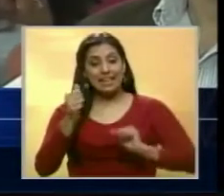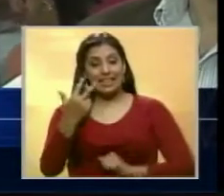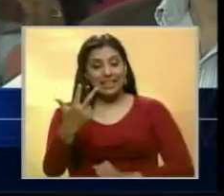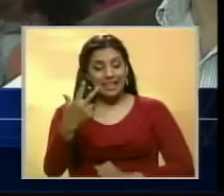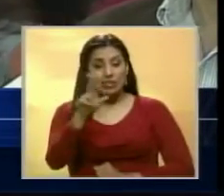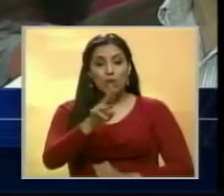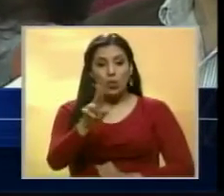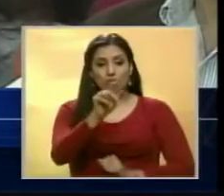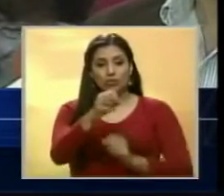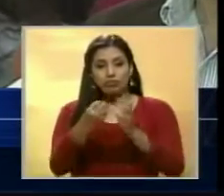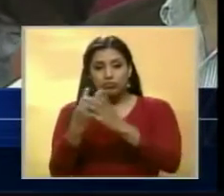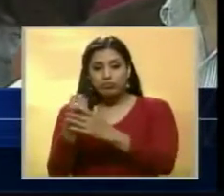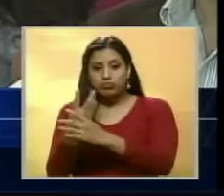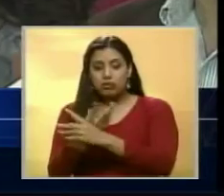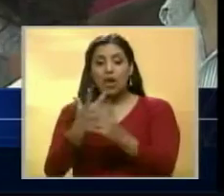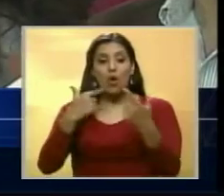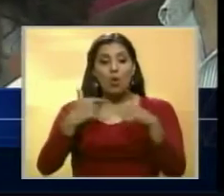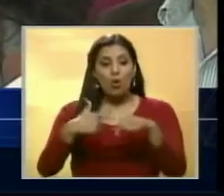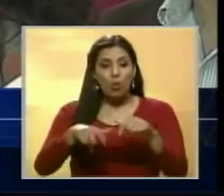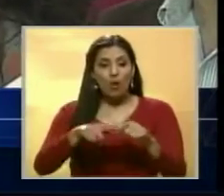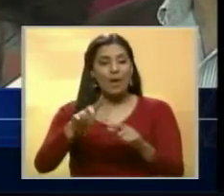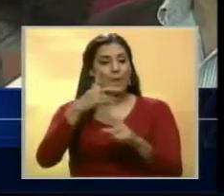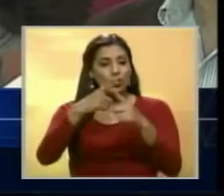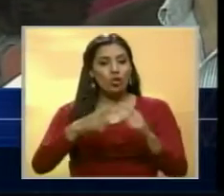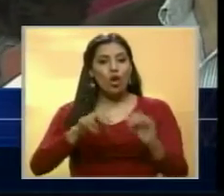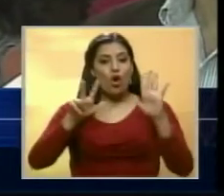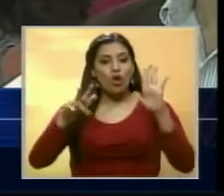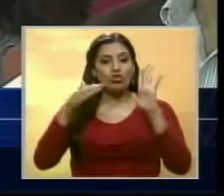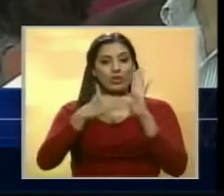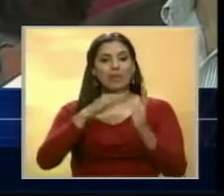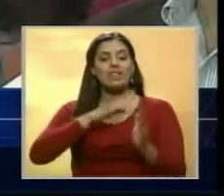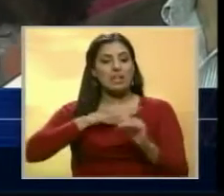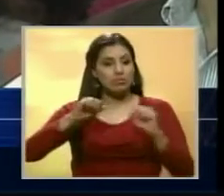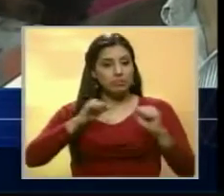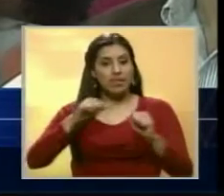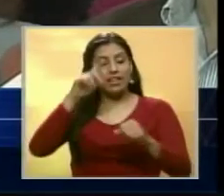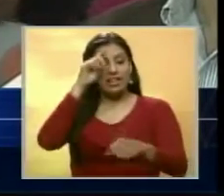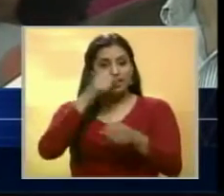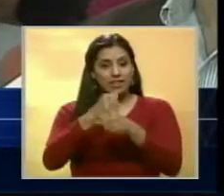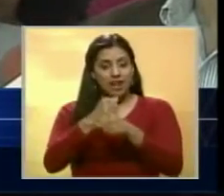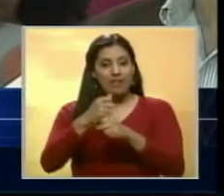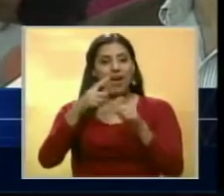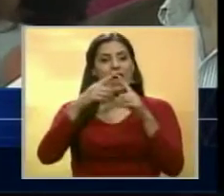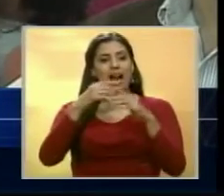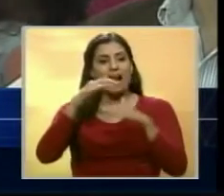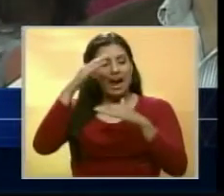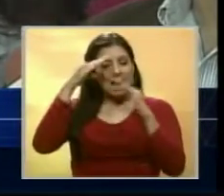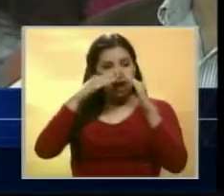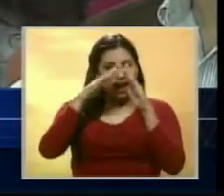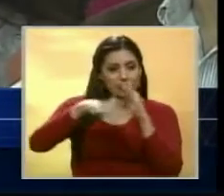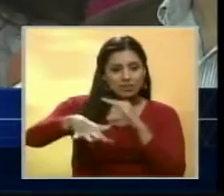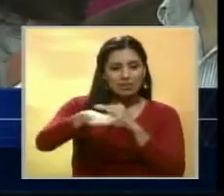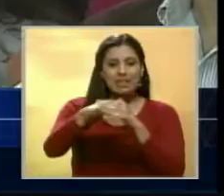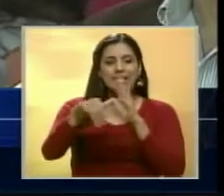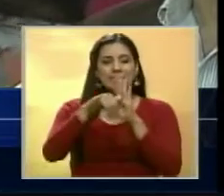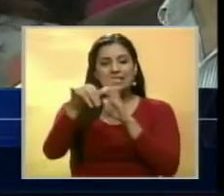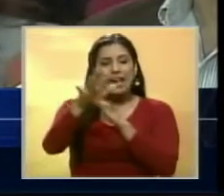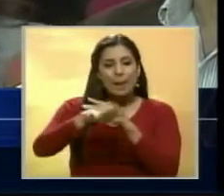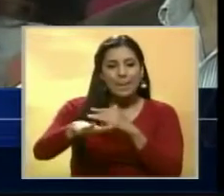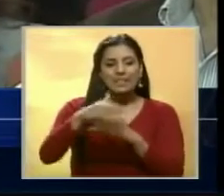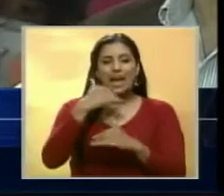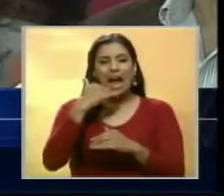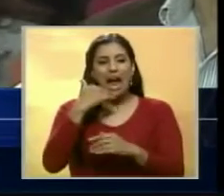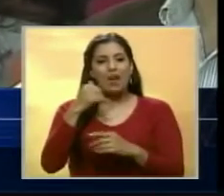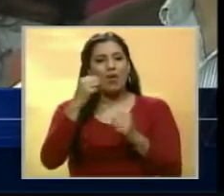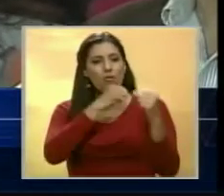29.863 unidades registradas, de las cuales 8.000 reportan estar activas, produciendo en patios productivos, pequeñas parcelas,